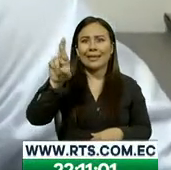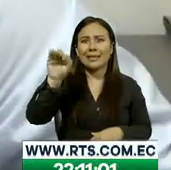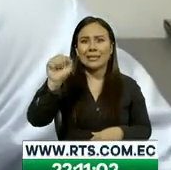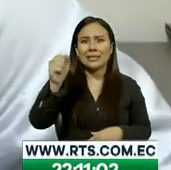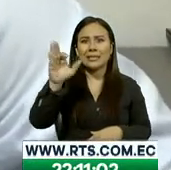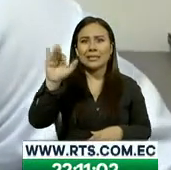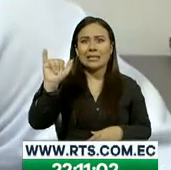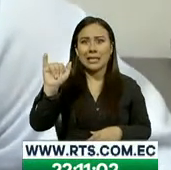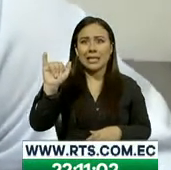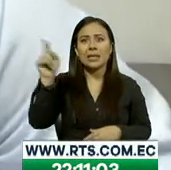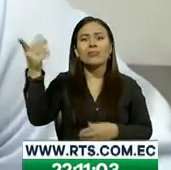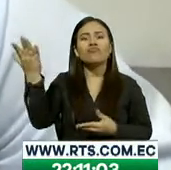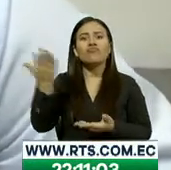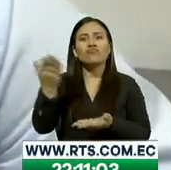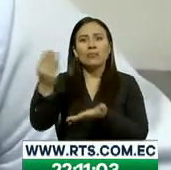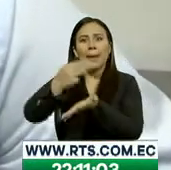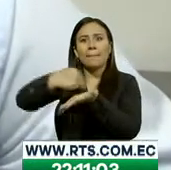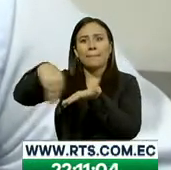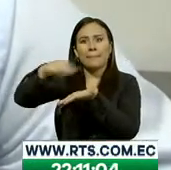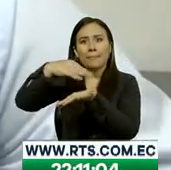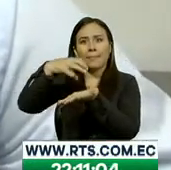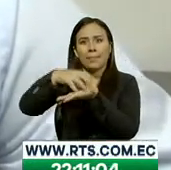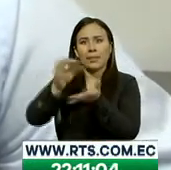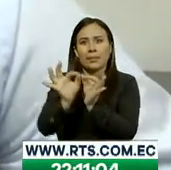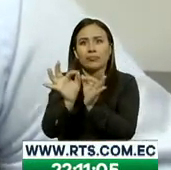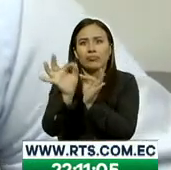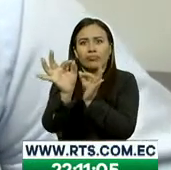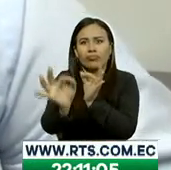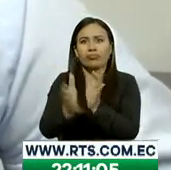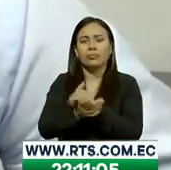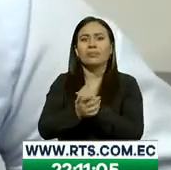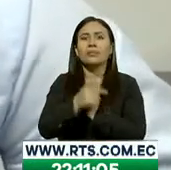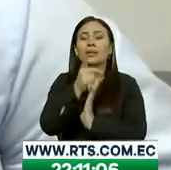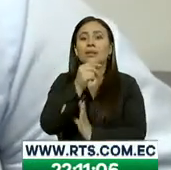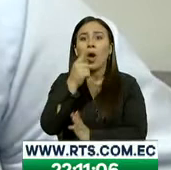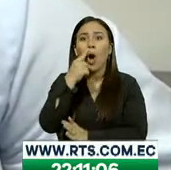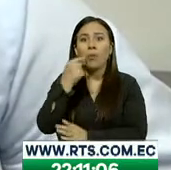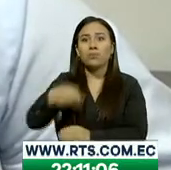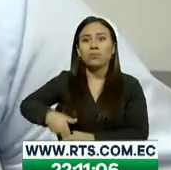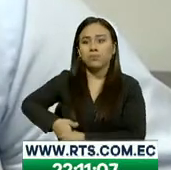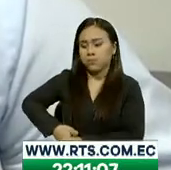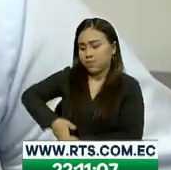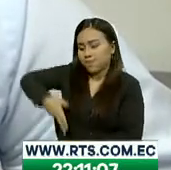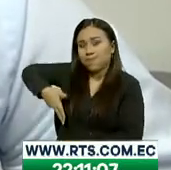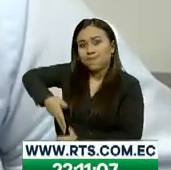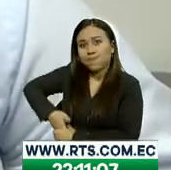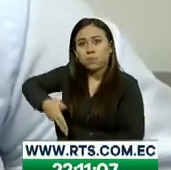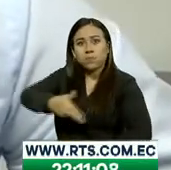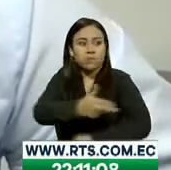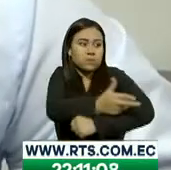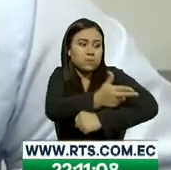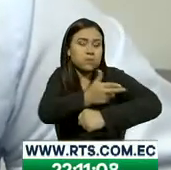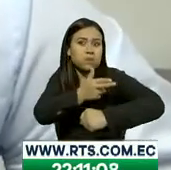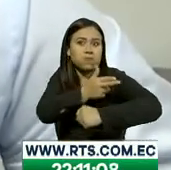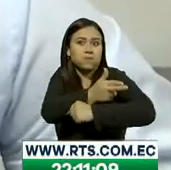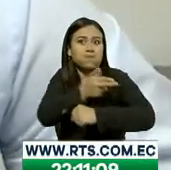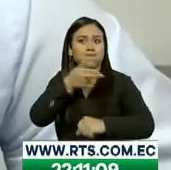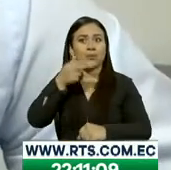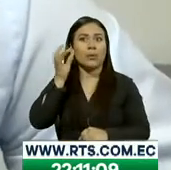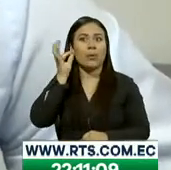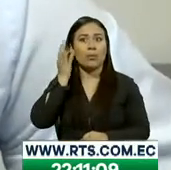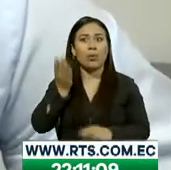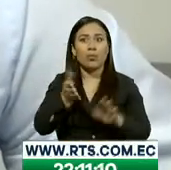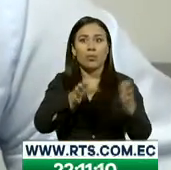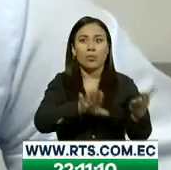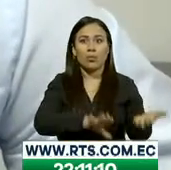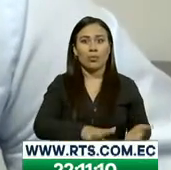policiales, este ciudadano había manipulado un arma, tipo carabina, tipo recortada o cartuchera,